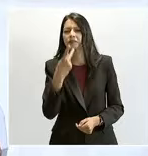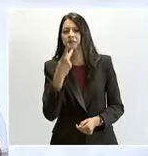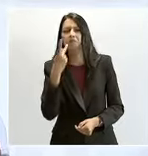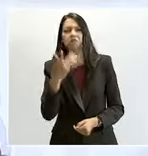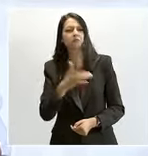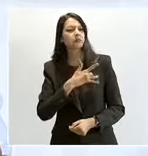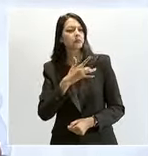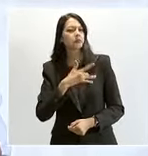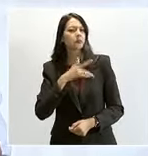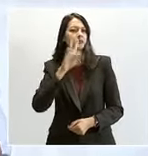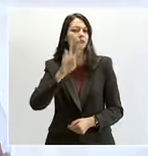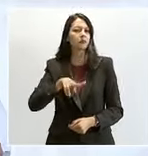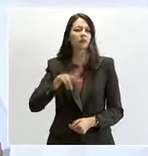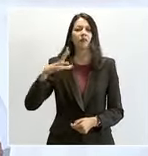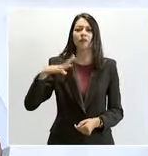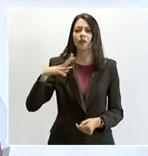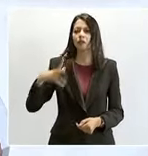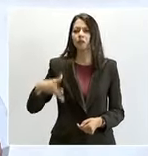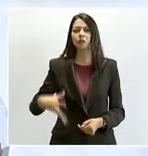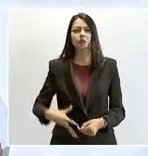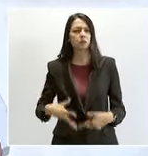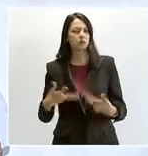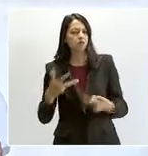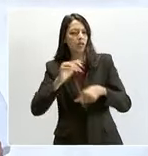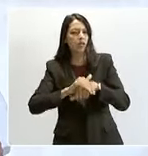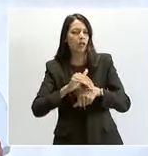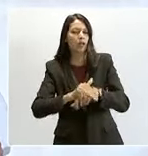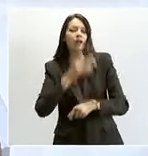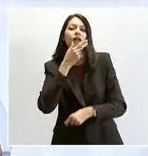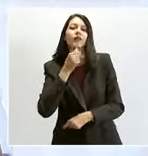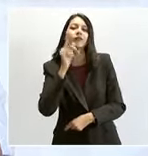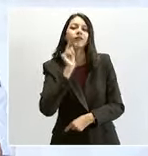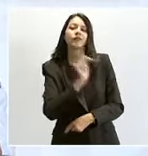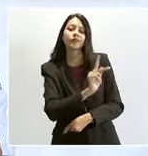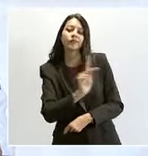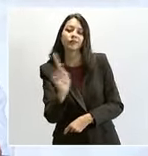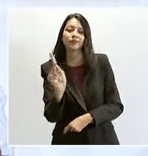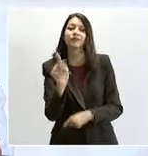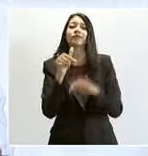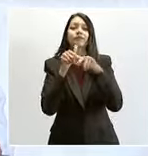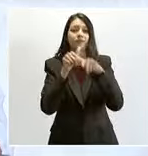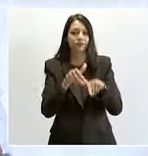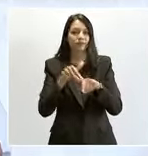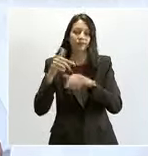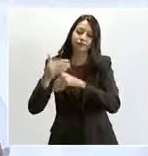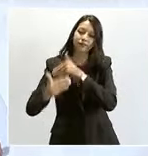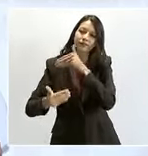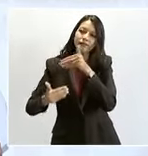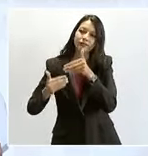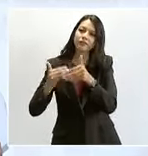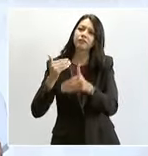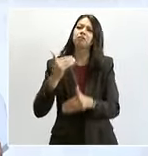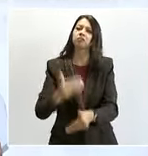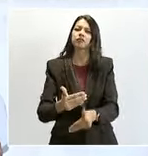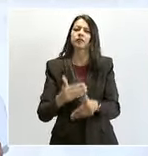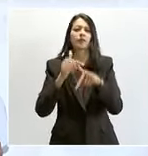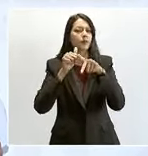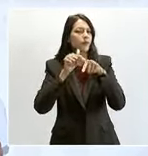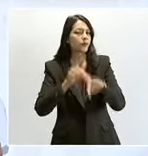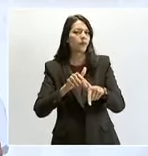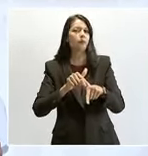muy honrado Amigas y amigos de seguir caminando y